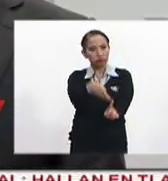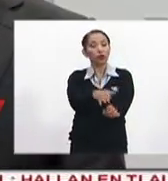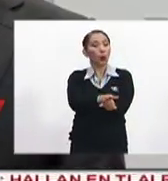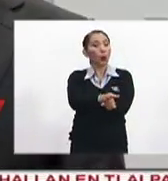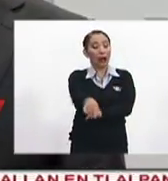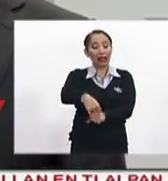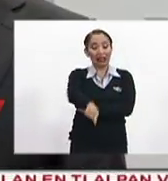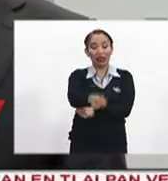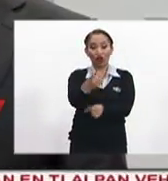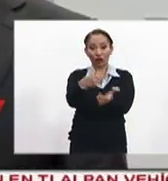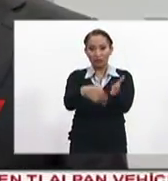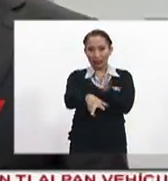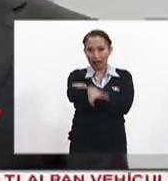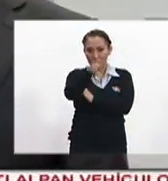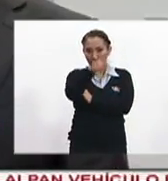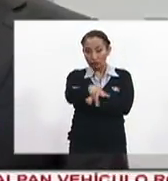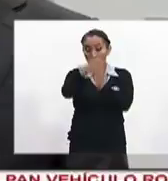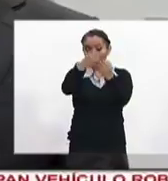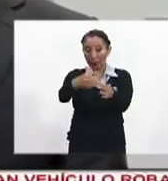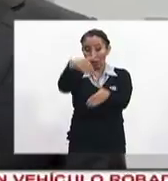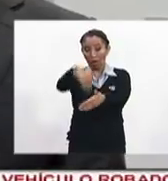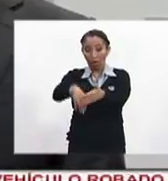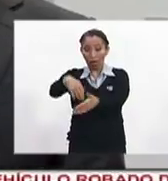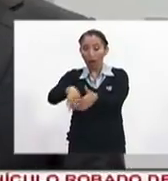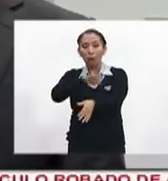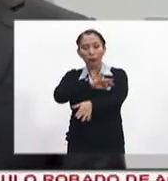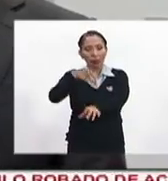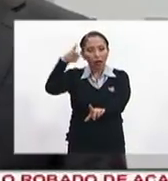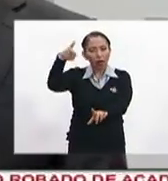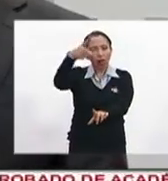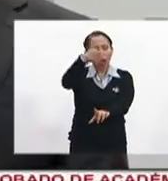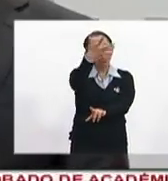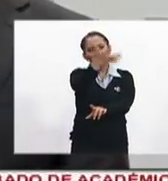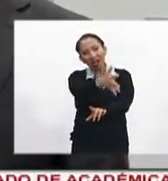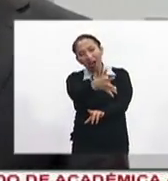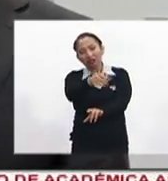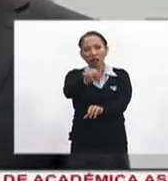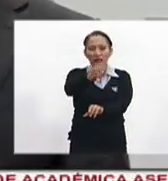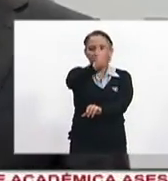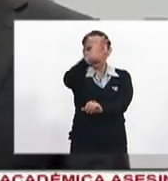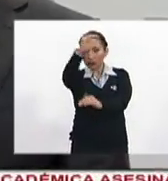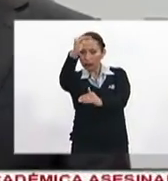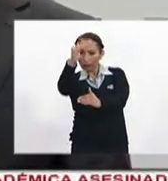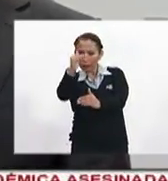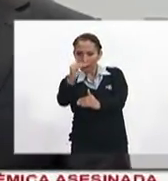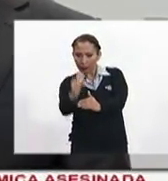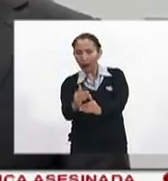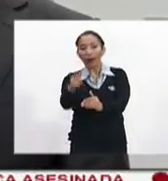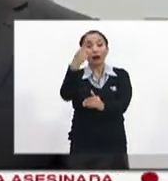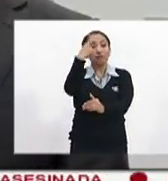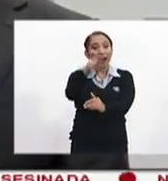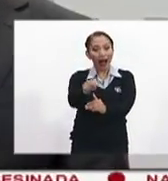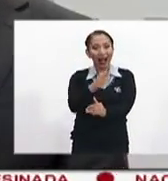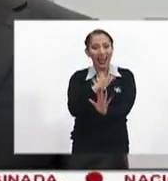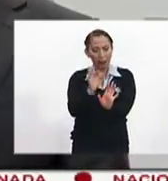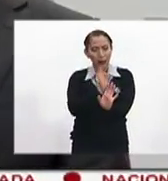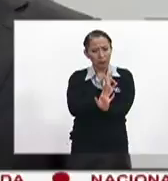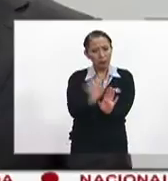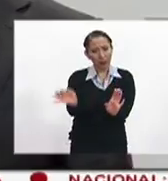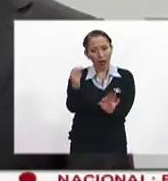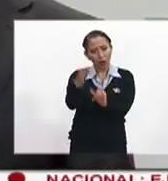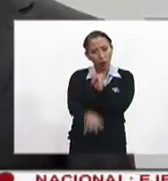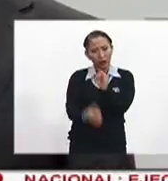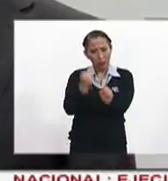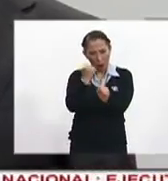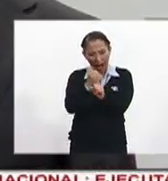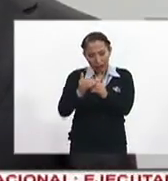es que en este 2018 estas pérdidas se puedan ubicar entre el 10 y el 11%, de manera que seremos capaces al